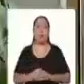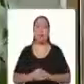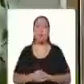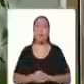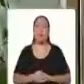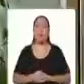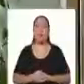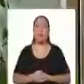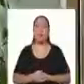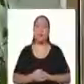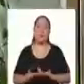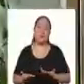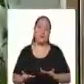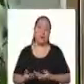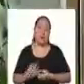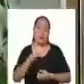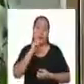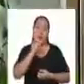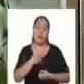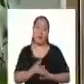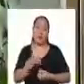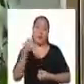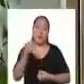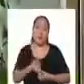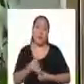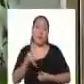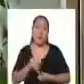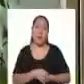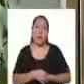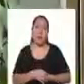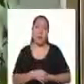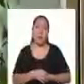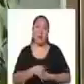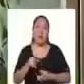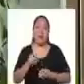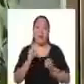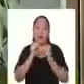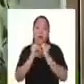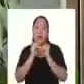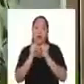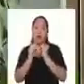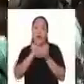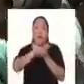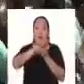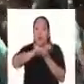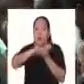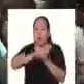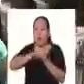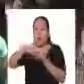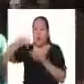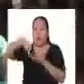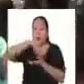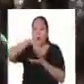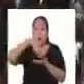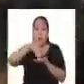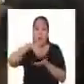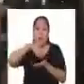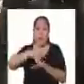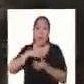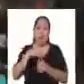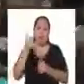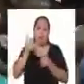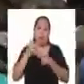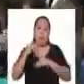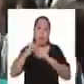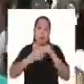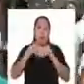No se puede negar que en términos de una recuperación del centro hubo un avance, ¿no? Lo que me pregunto es